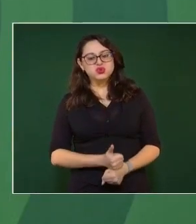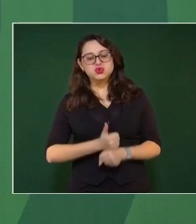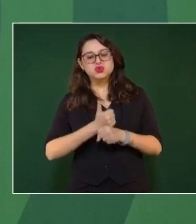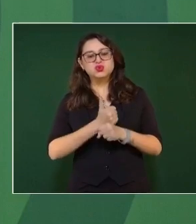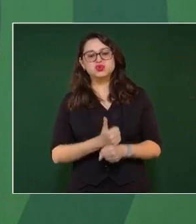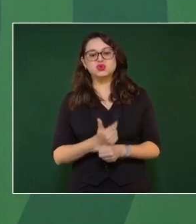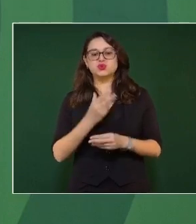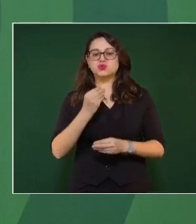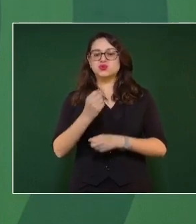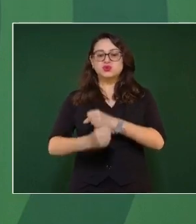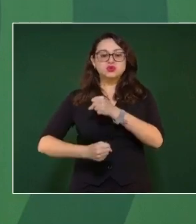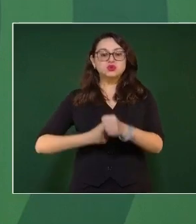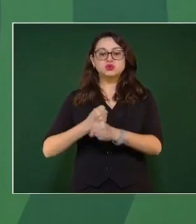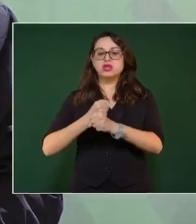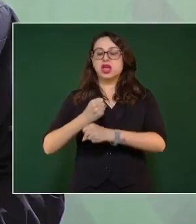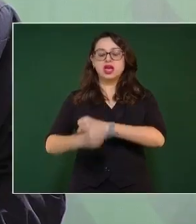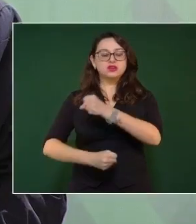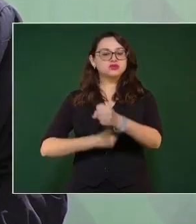en lo electoral,